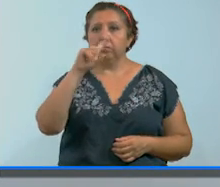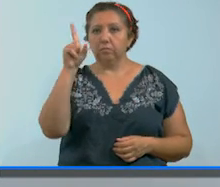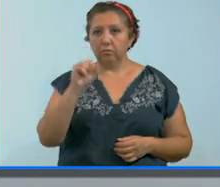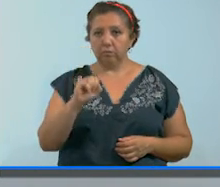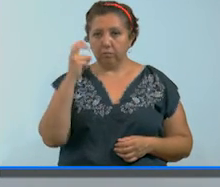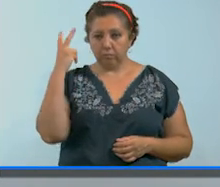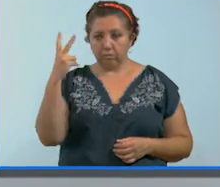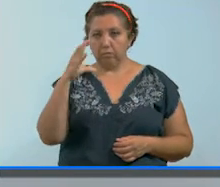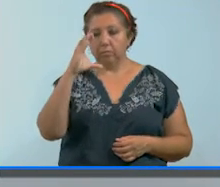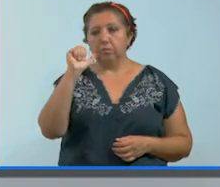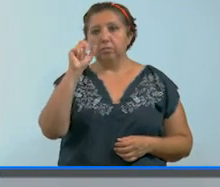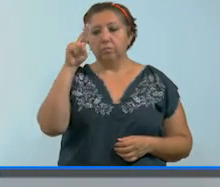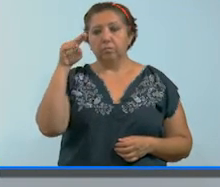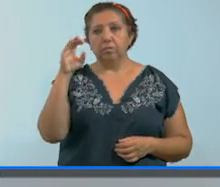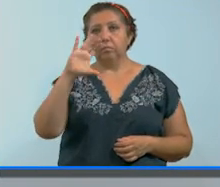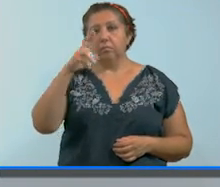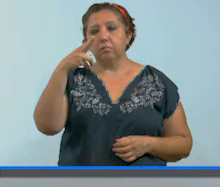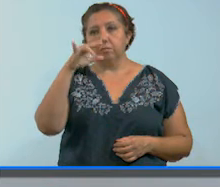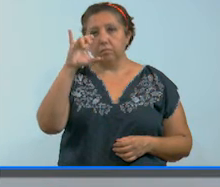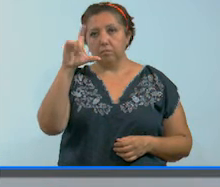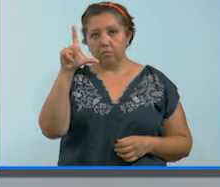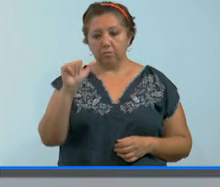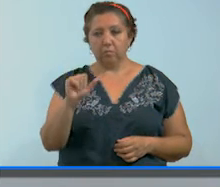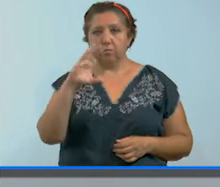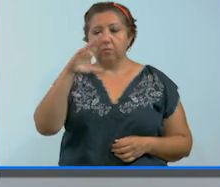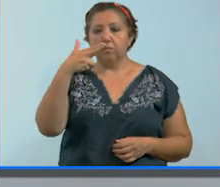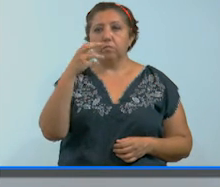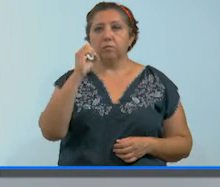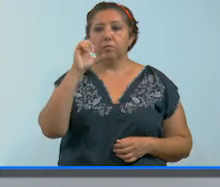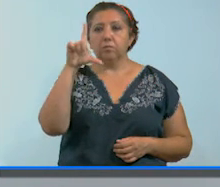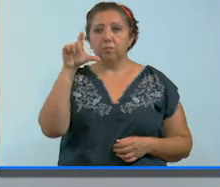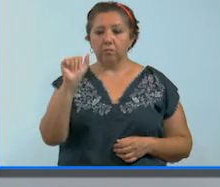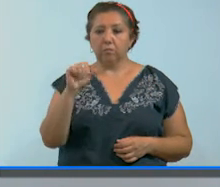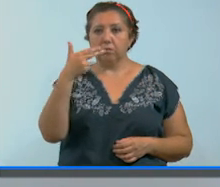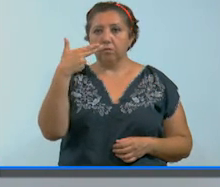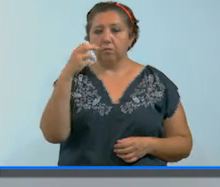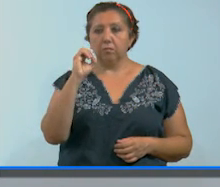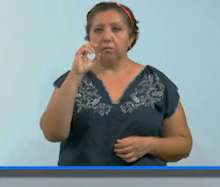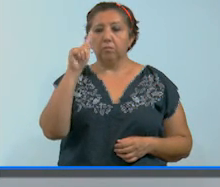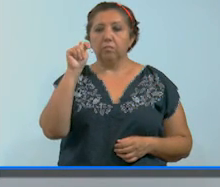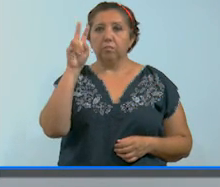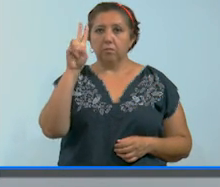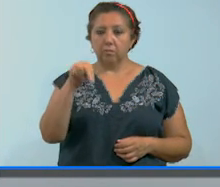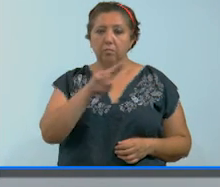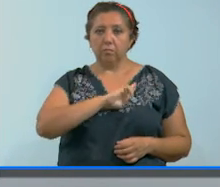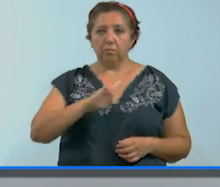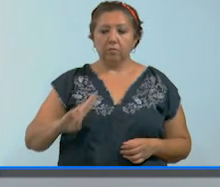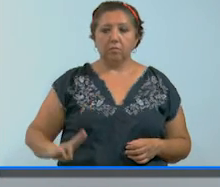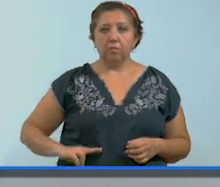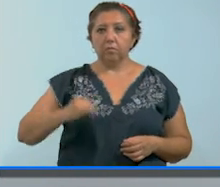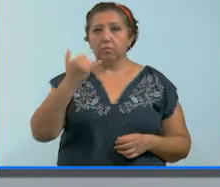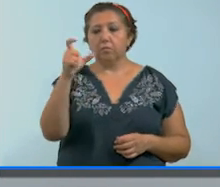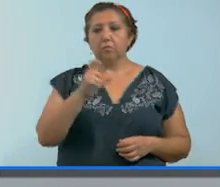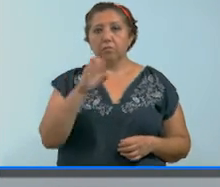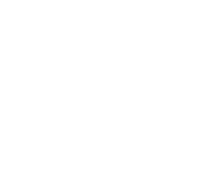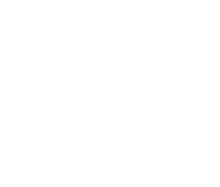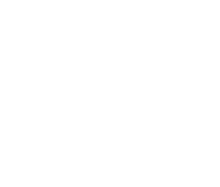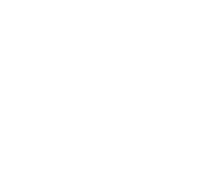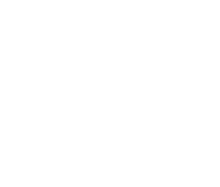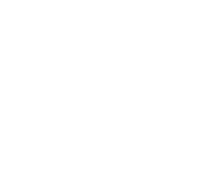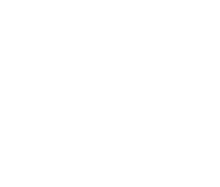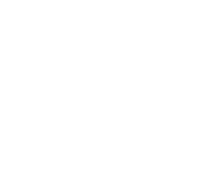son 2 acan qué chichimilá chocholá con con un oct un símil humano y acaba con 1